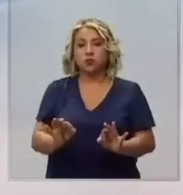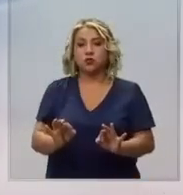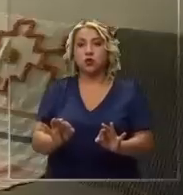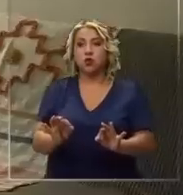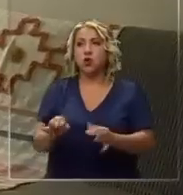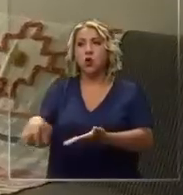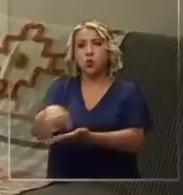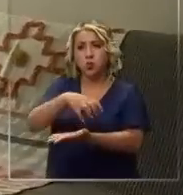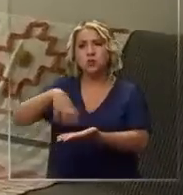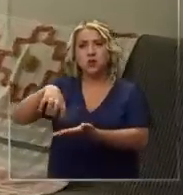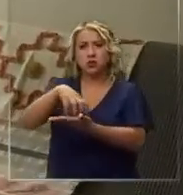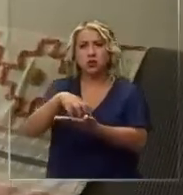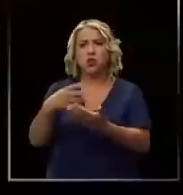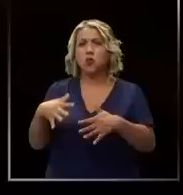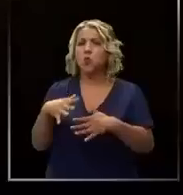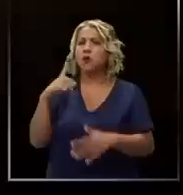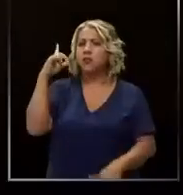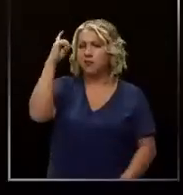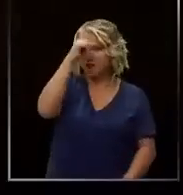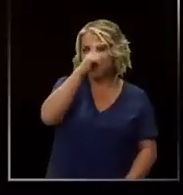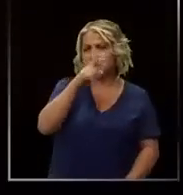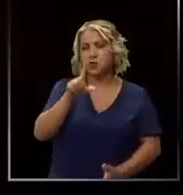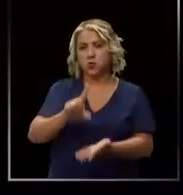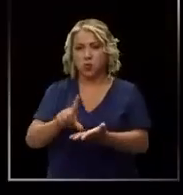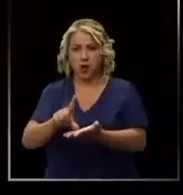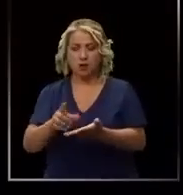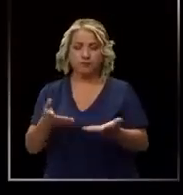un sector bien complicado.